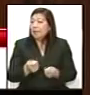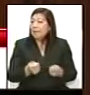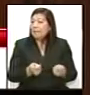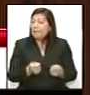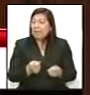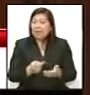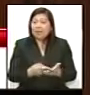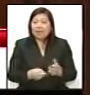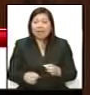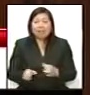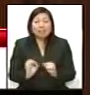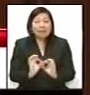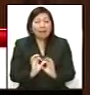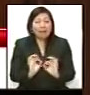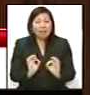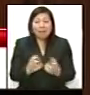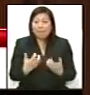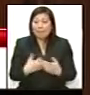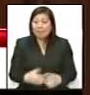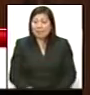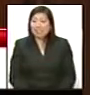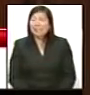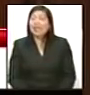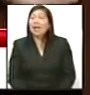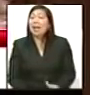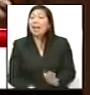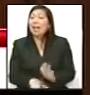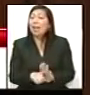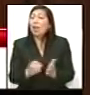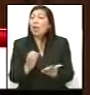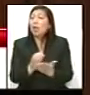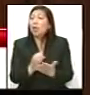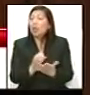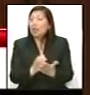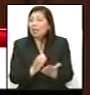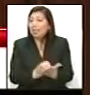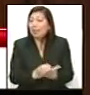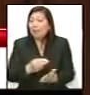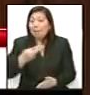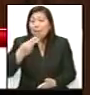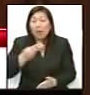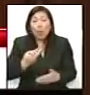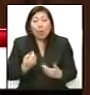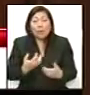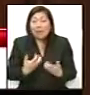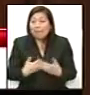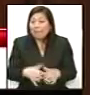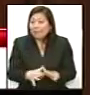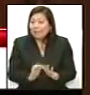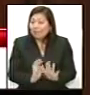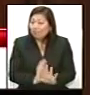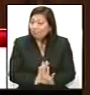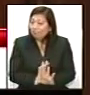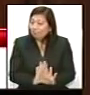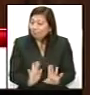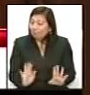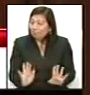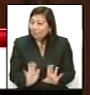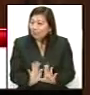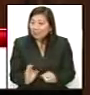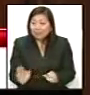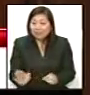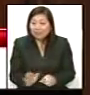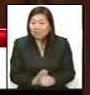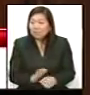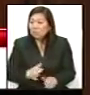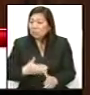lo que hace es limpiar a la empresa. La ley de contrataciones, por ejemplo, prohíbe que cualquier empresa que comete una falta, que tiene una incompatibilidad, ya